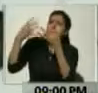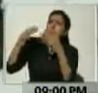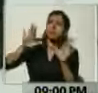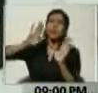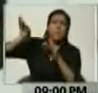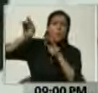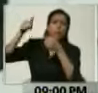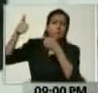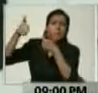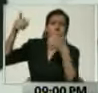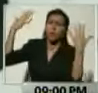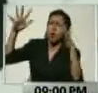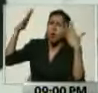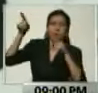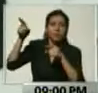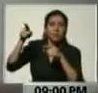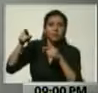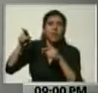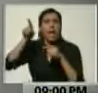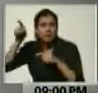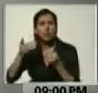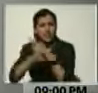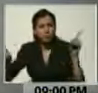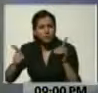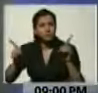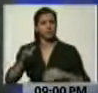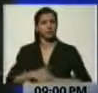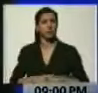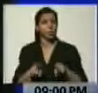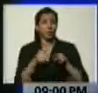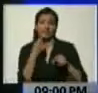revés, dice Eduardo Galeano.